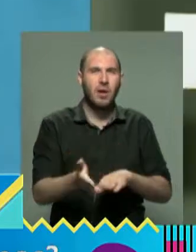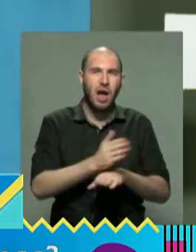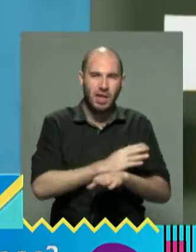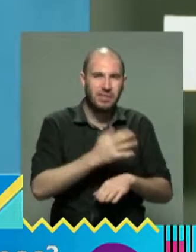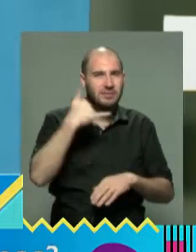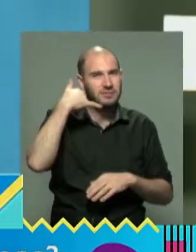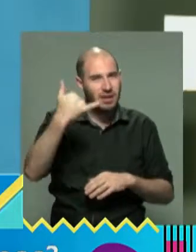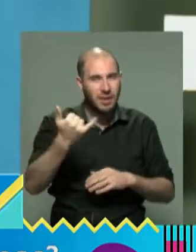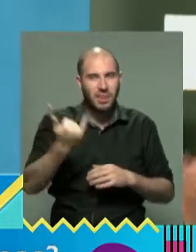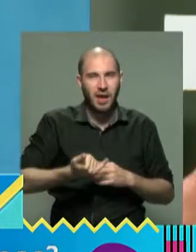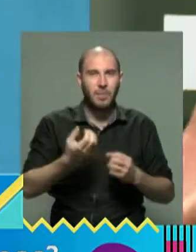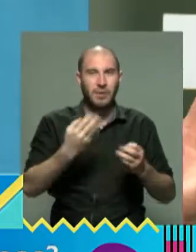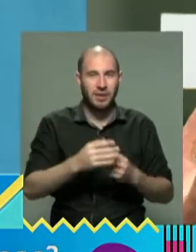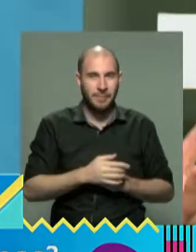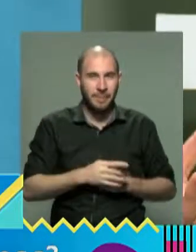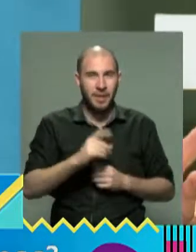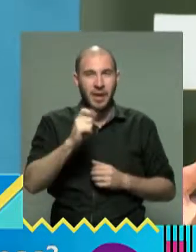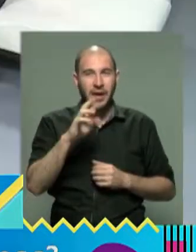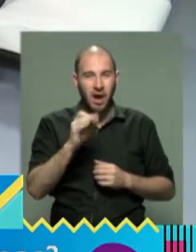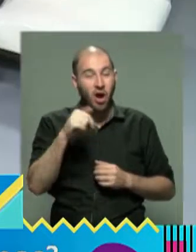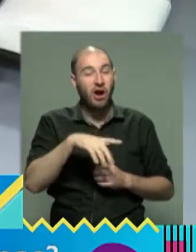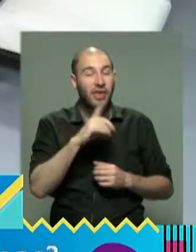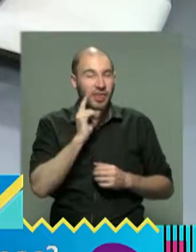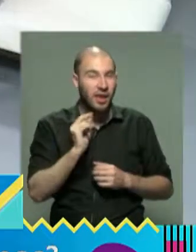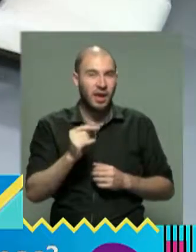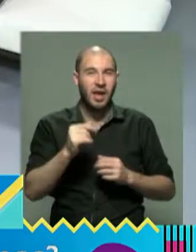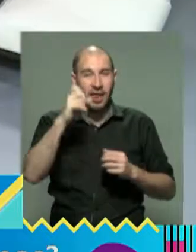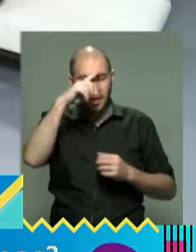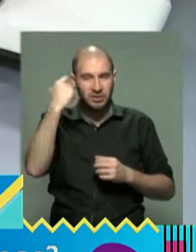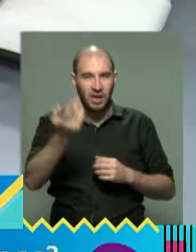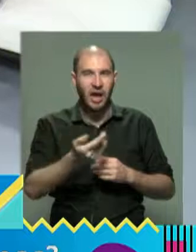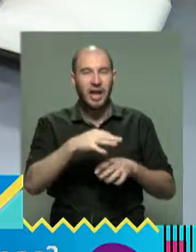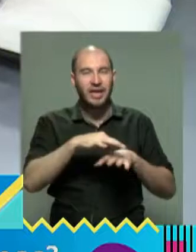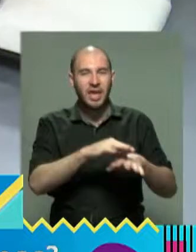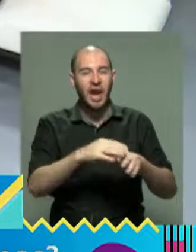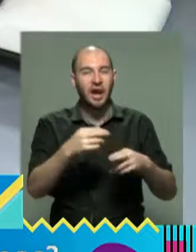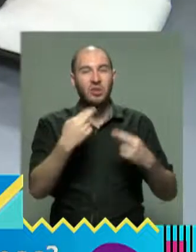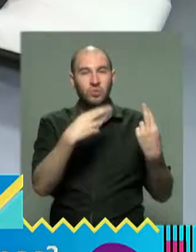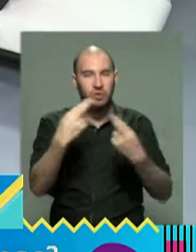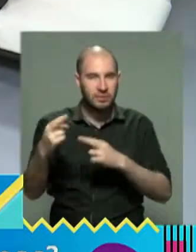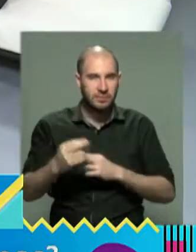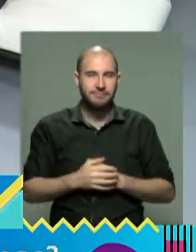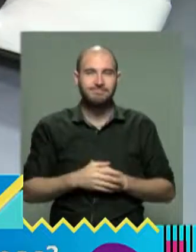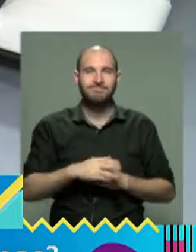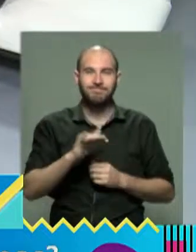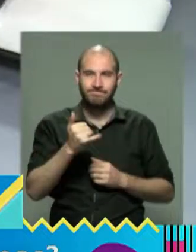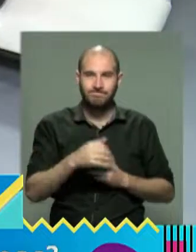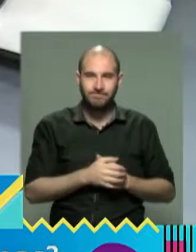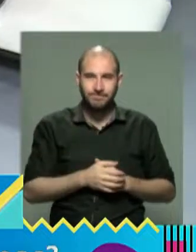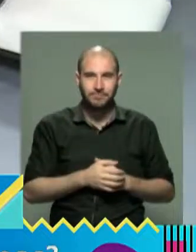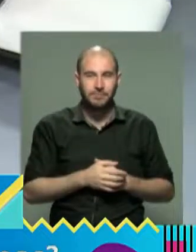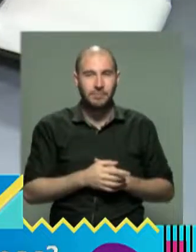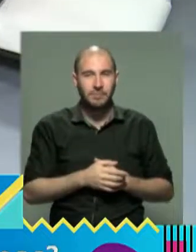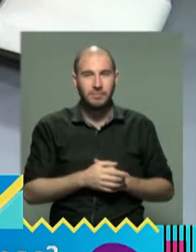una llamada telefónica porque, como nos decía Caro, hoy es el Día Internacional del Guía de Turismo, así Claro. es. Exactamente, por eso